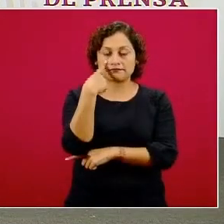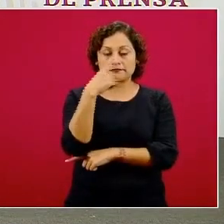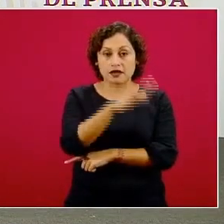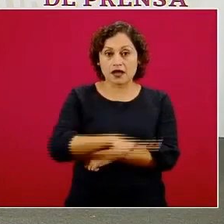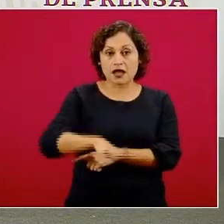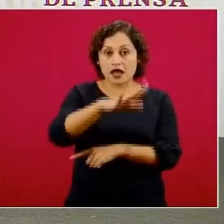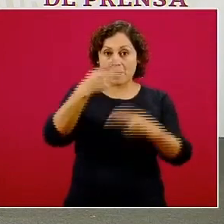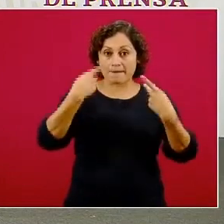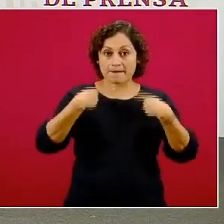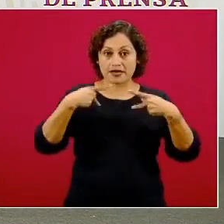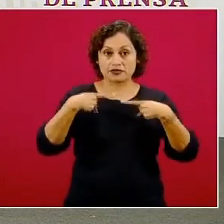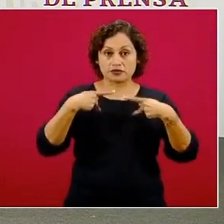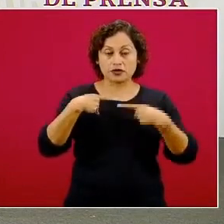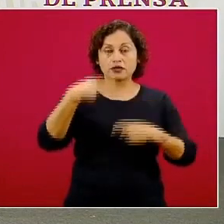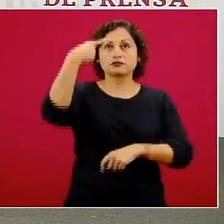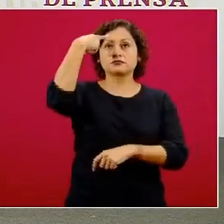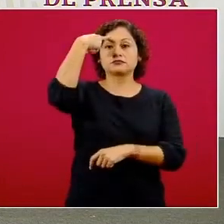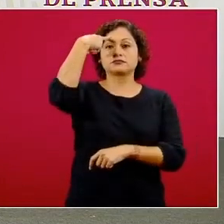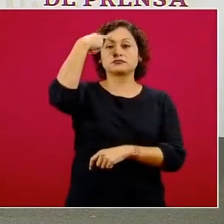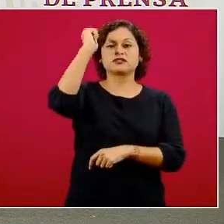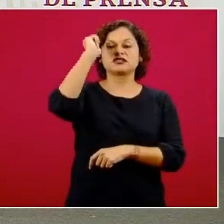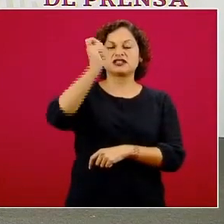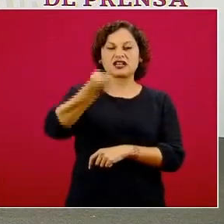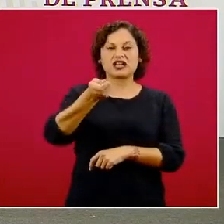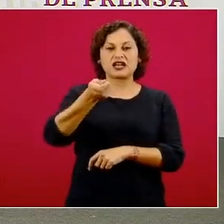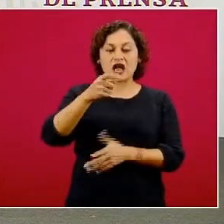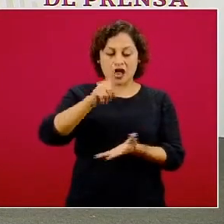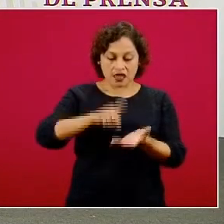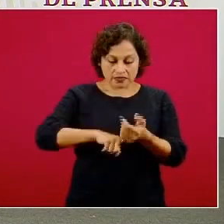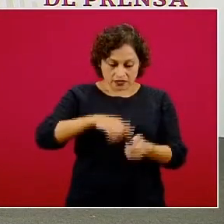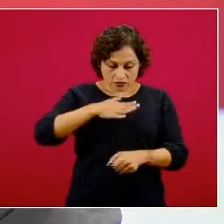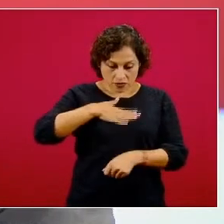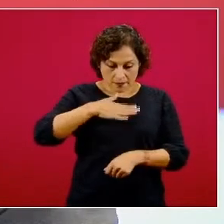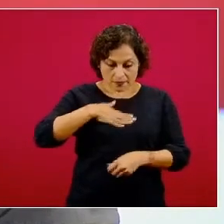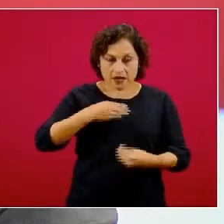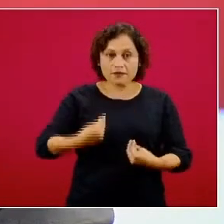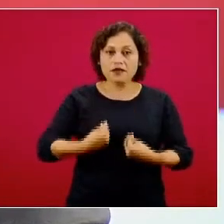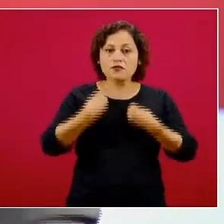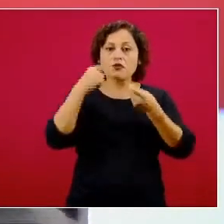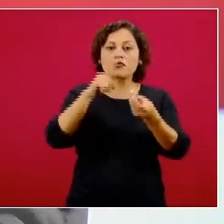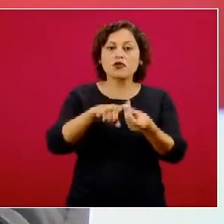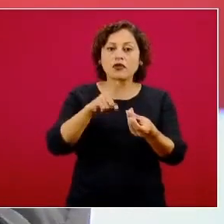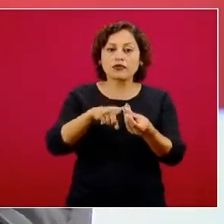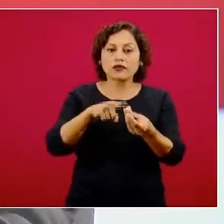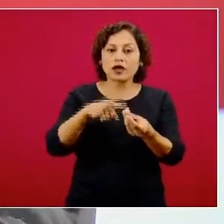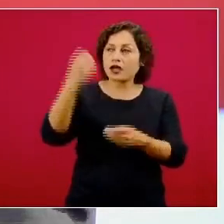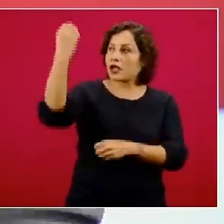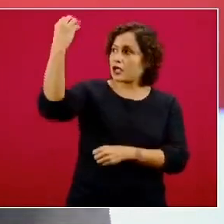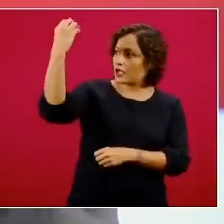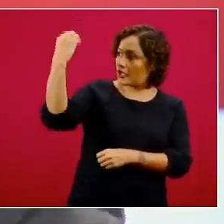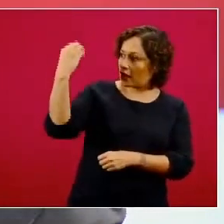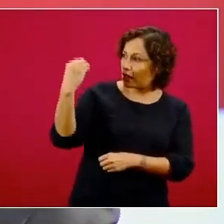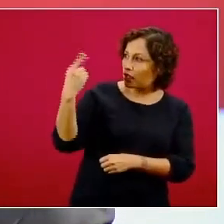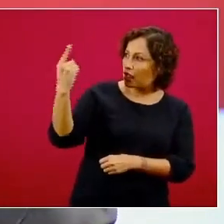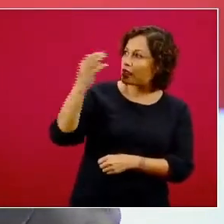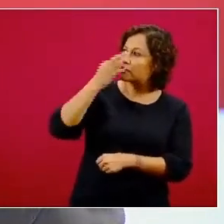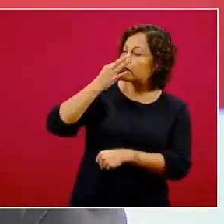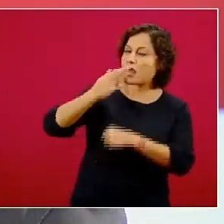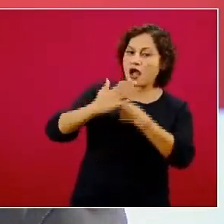que si el riesgo es más alto en el lugar en el que vivo, debo de tener con mayor